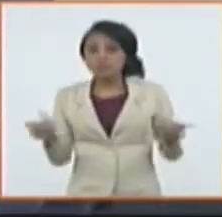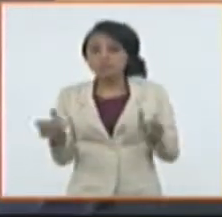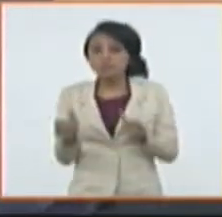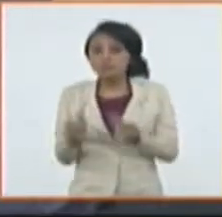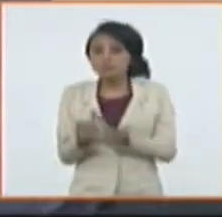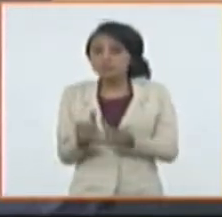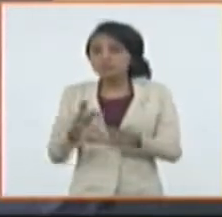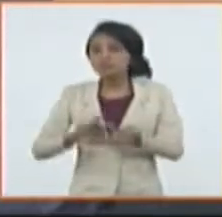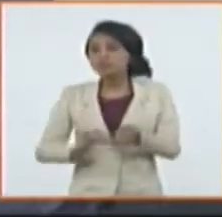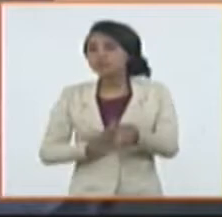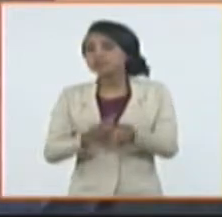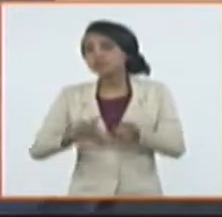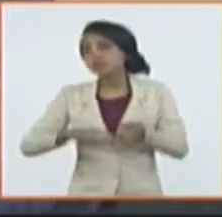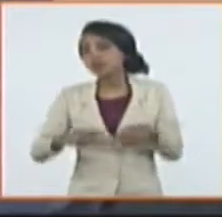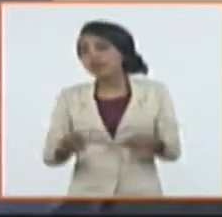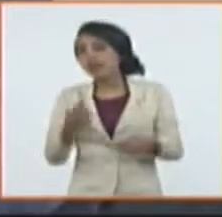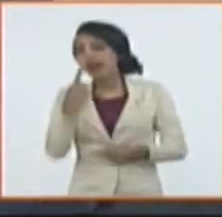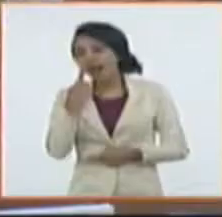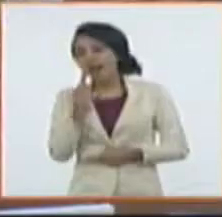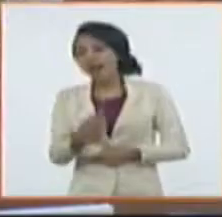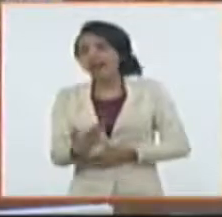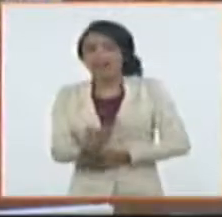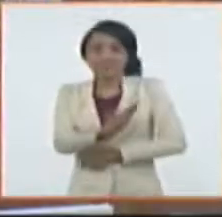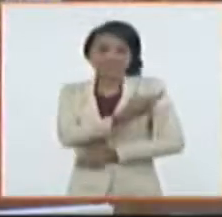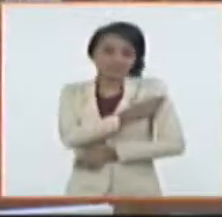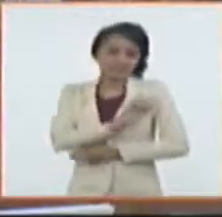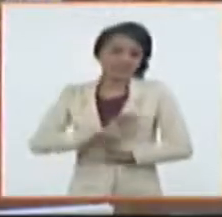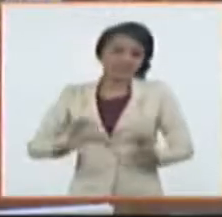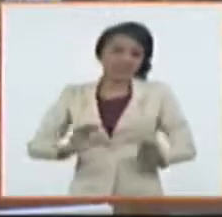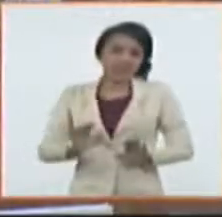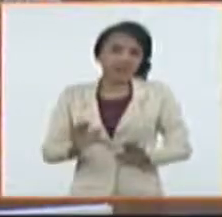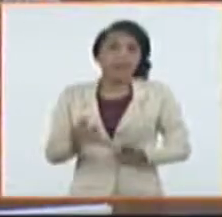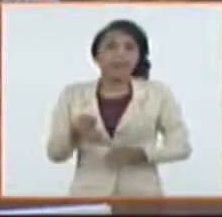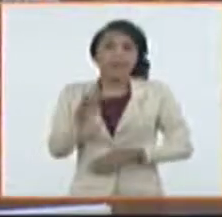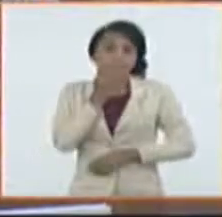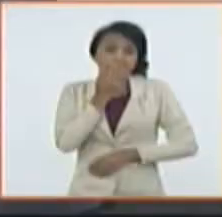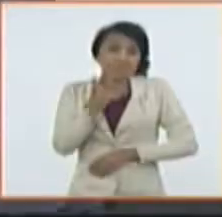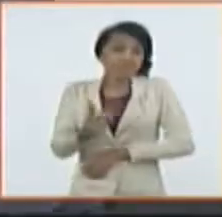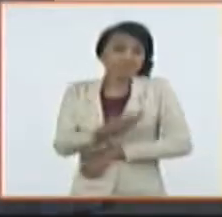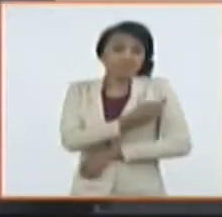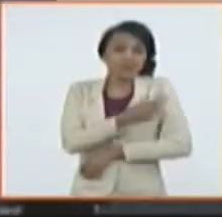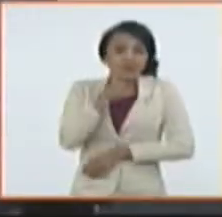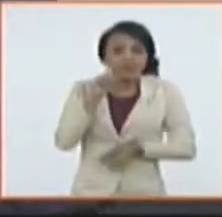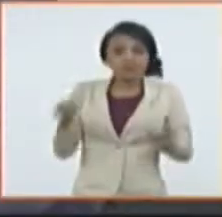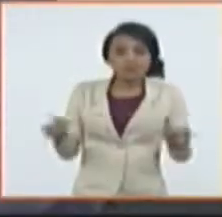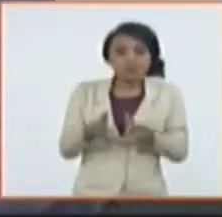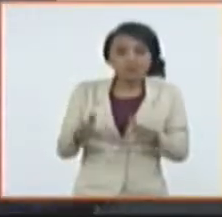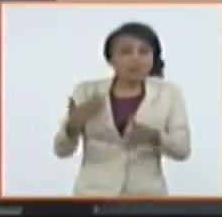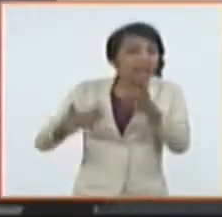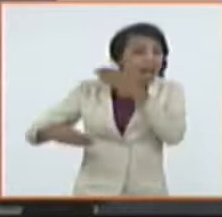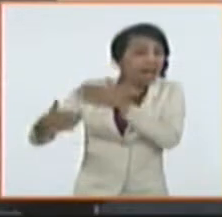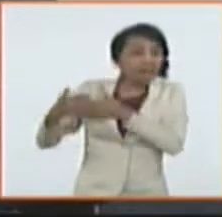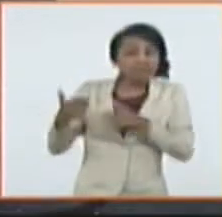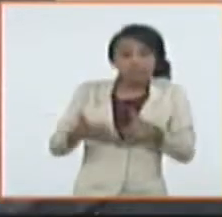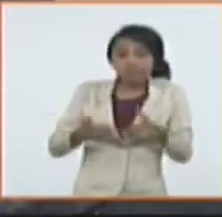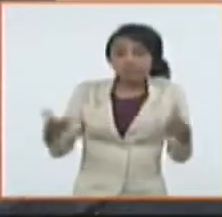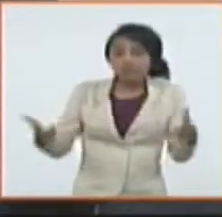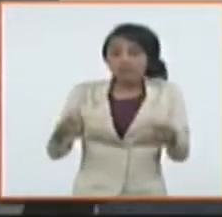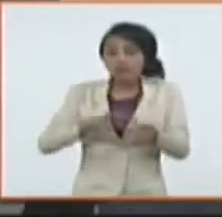los efectos de la pandemia se aprecian en varias provincias, las primeras y las que más han vacunado y que fueron provincias que estuvieron muy complicadas: La